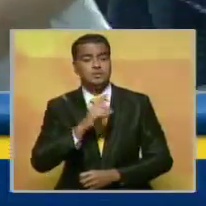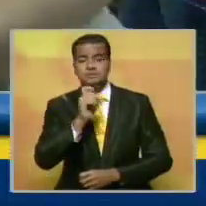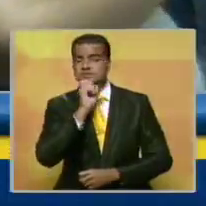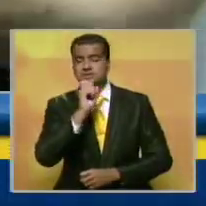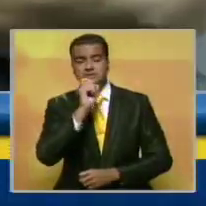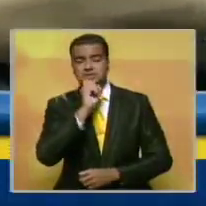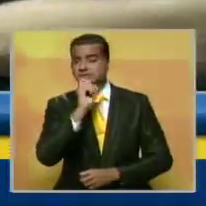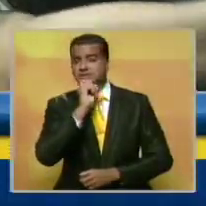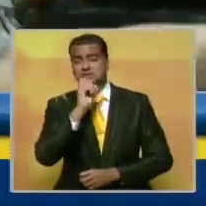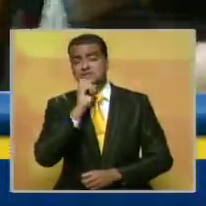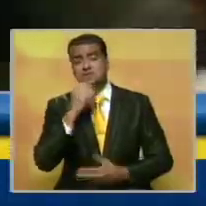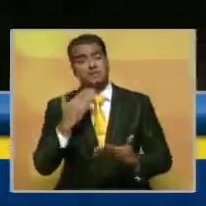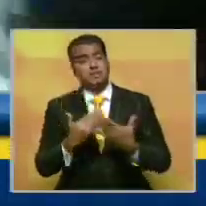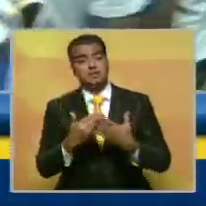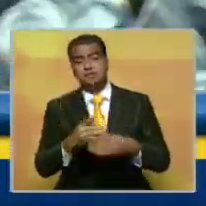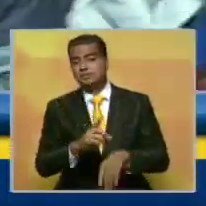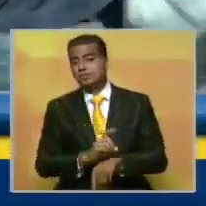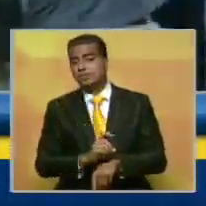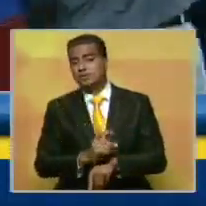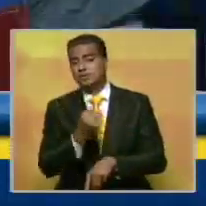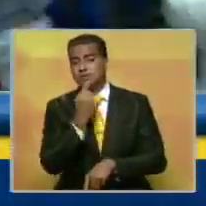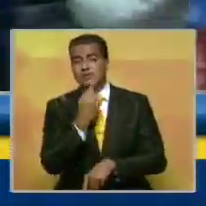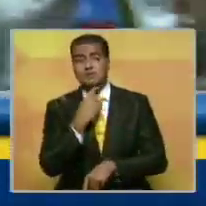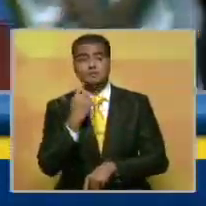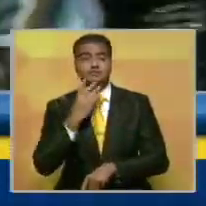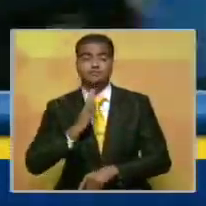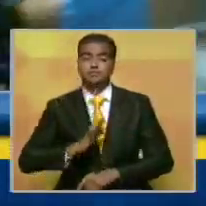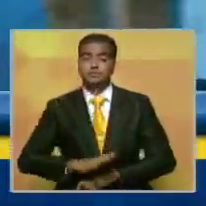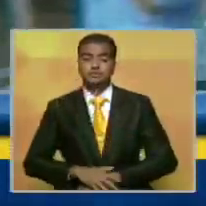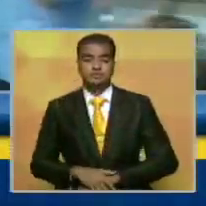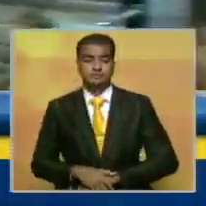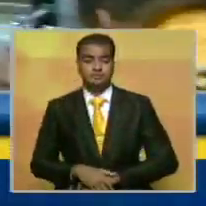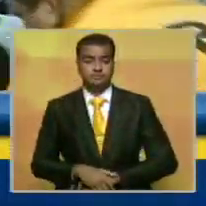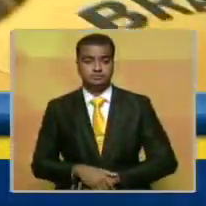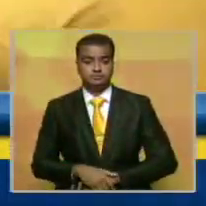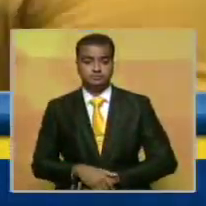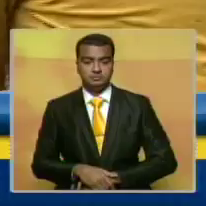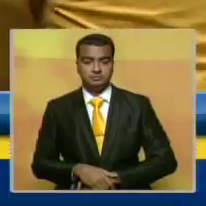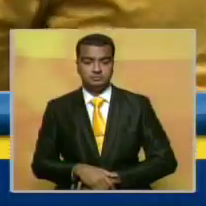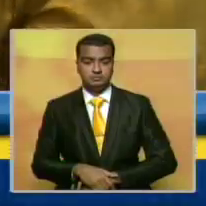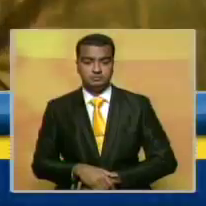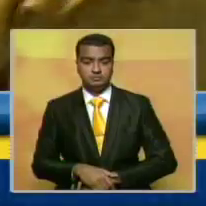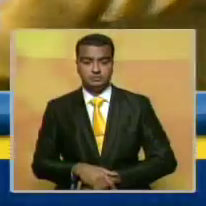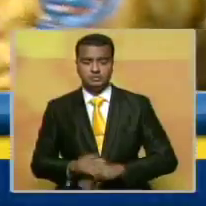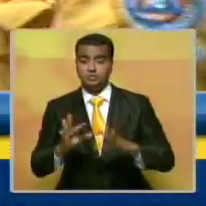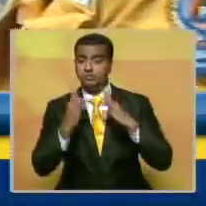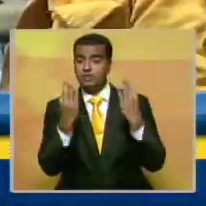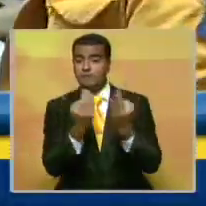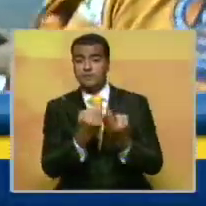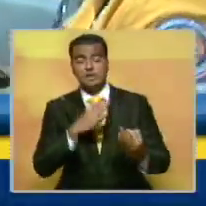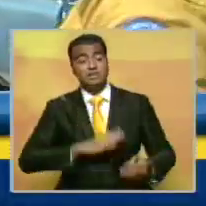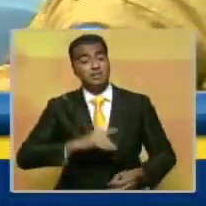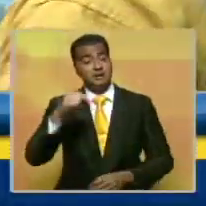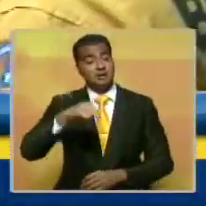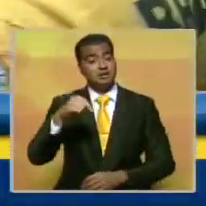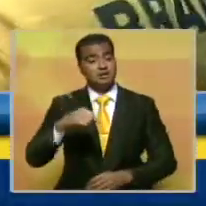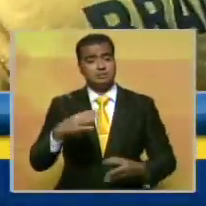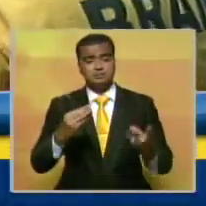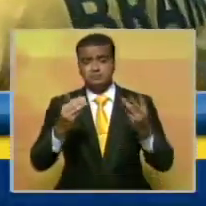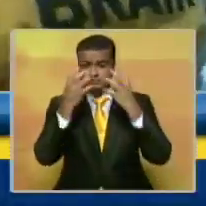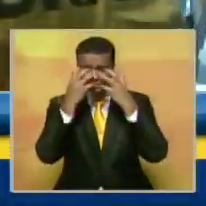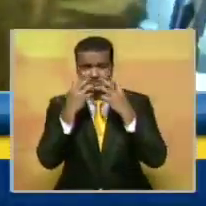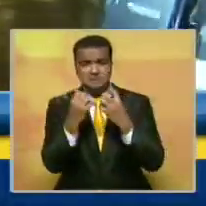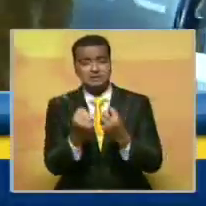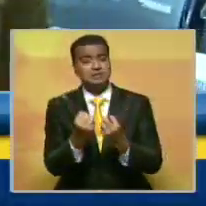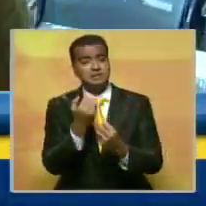hasta que finalmente hace pocos minutos, como le digo, murió. Sus familiares están acá bastante